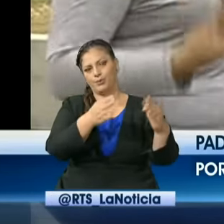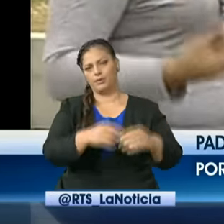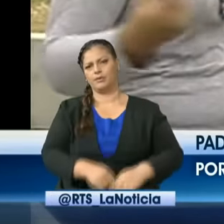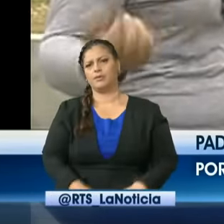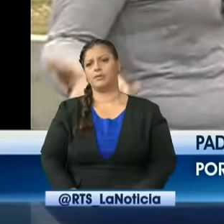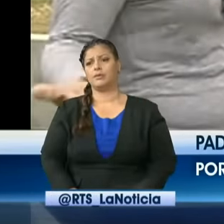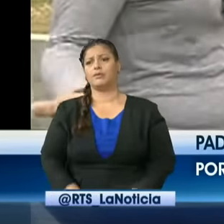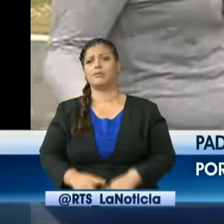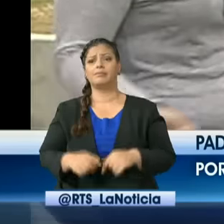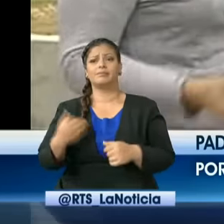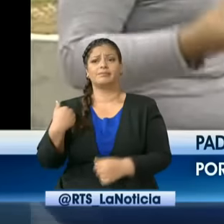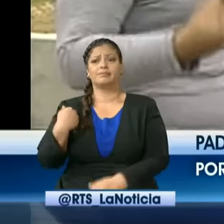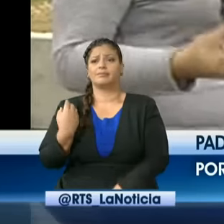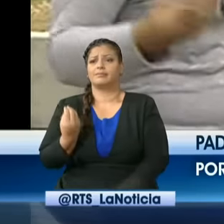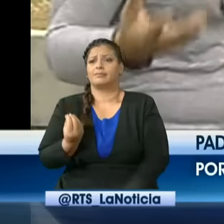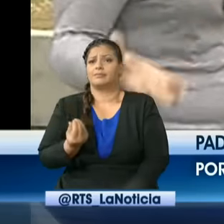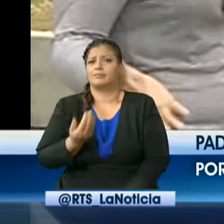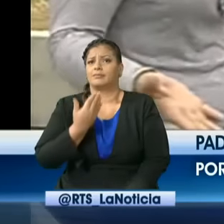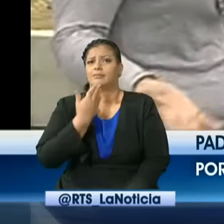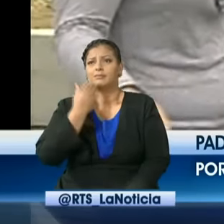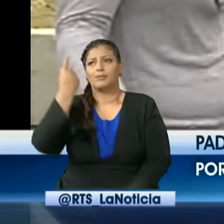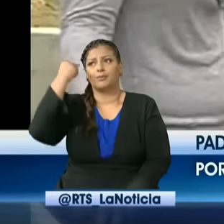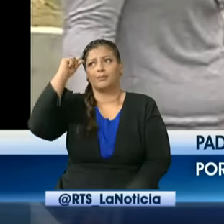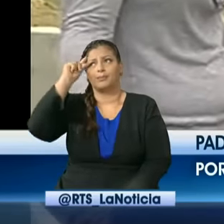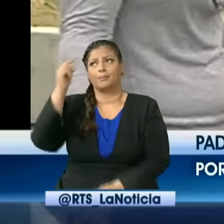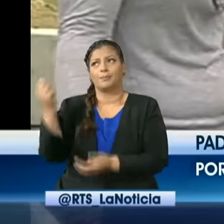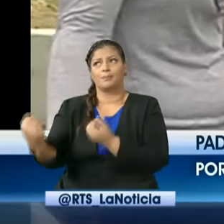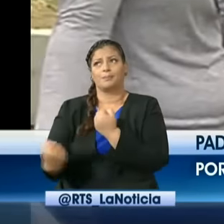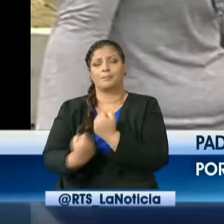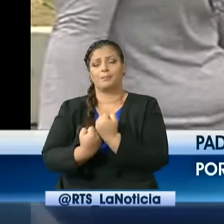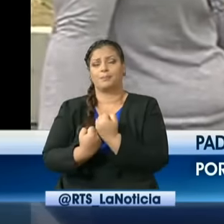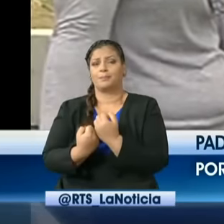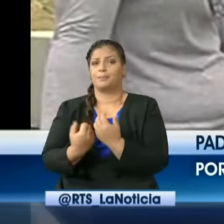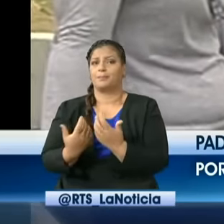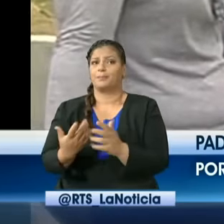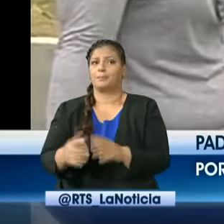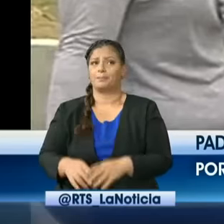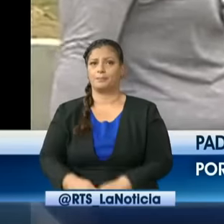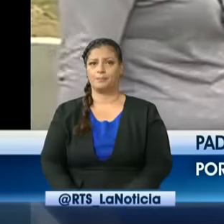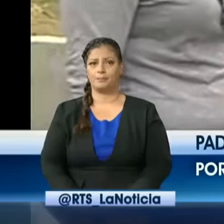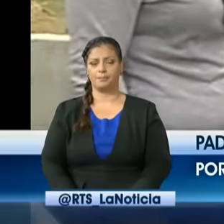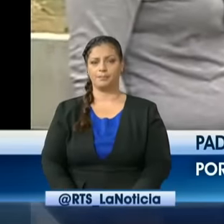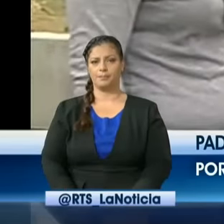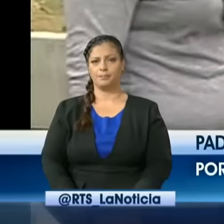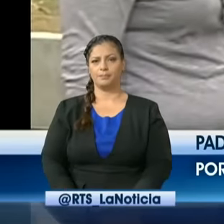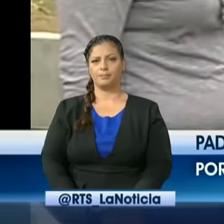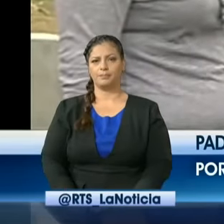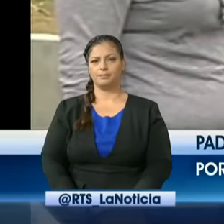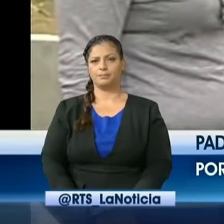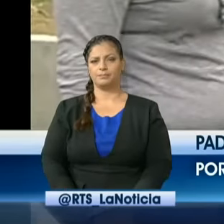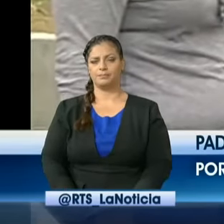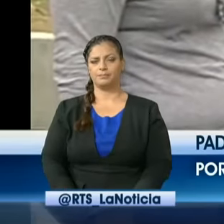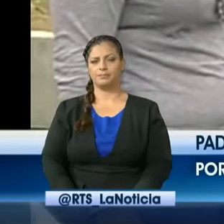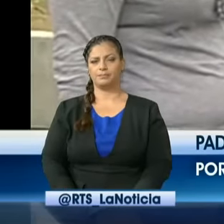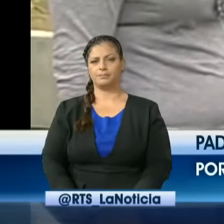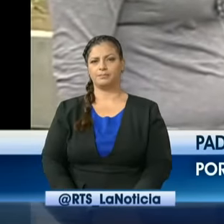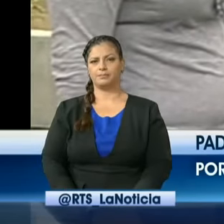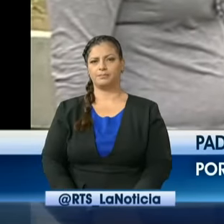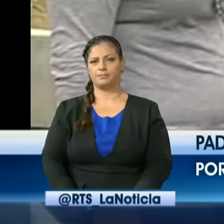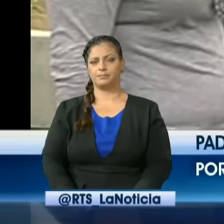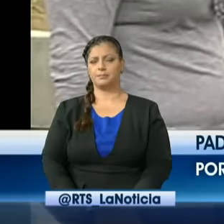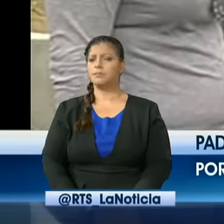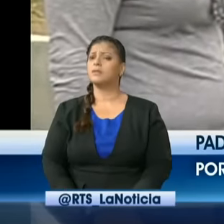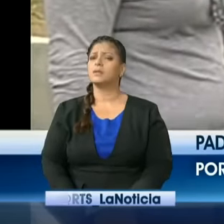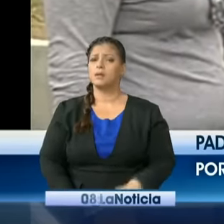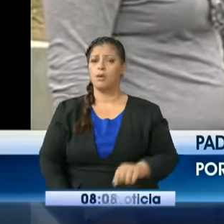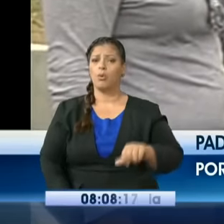lo que ahora nosotros no tenemos. El gobierno, ustedes saben, no sabemos qué va a pasar, si nos irán a apoyar. Esa entrada... Ustedes no tienen necesidad de ingresar a la Ciudadela,